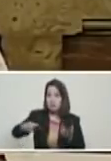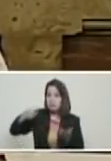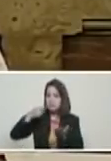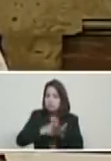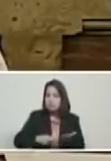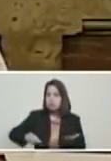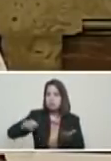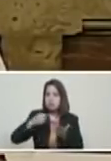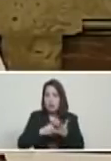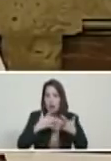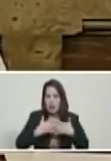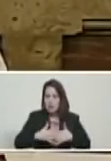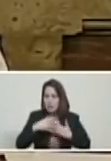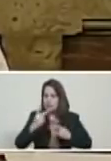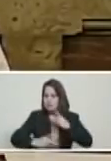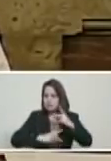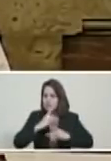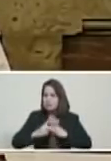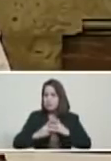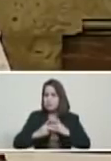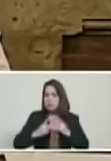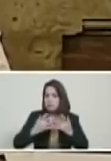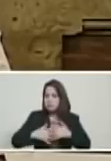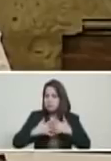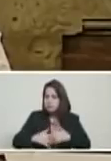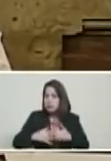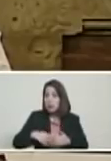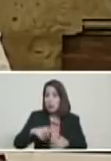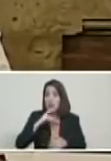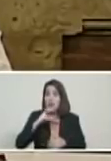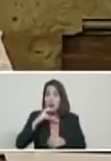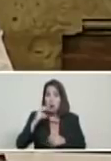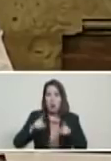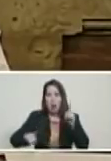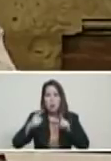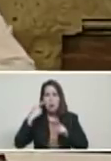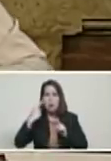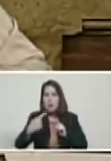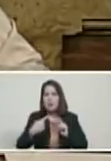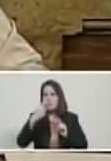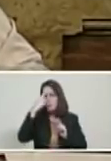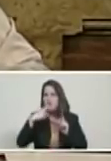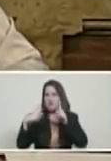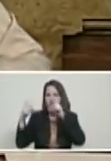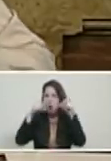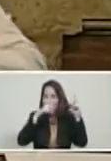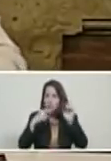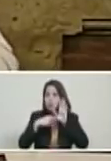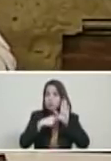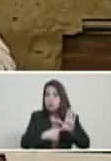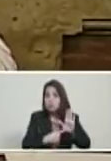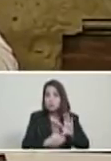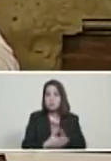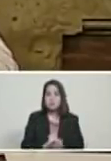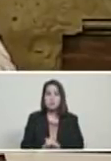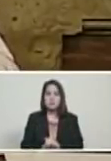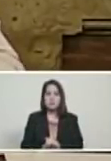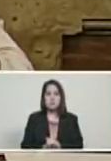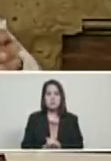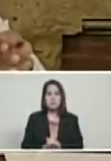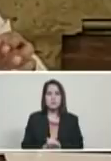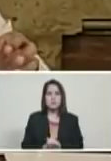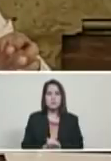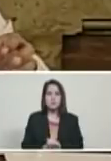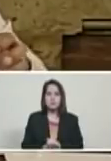esta planta, importante planta, ¿no? Si pudiéramos mostrar algunas imágenes de la planta. Esta planta,